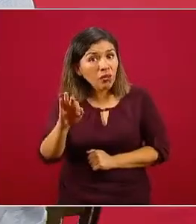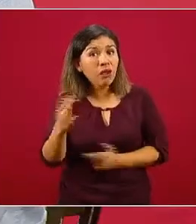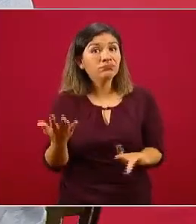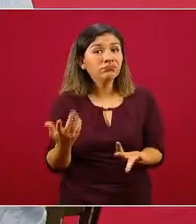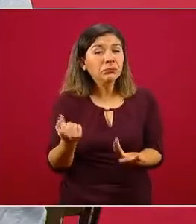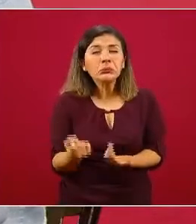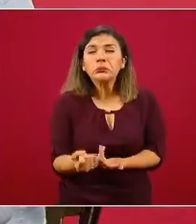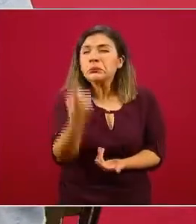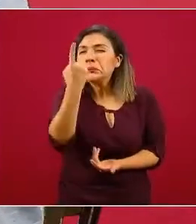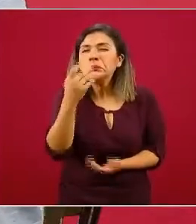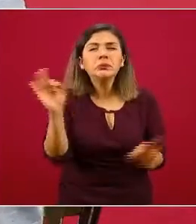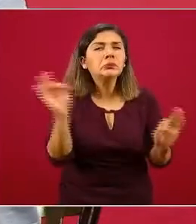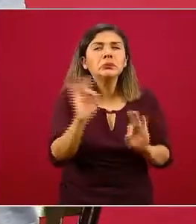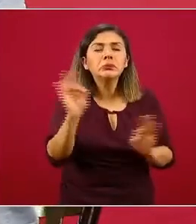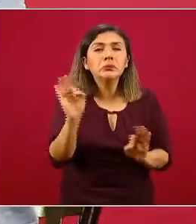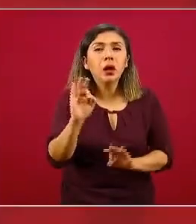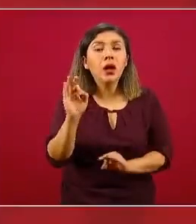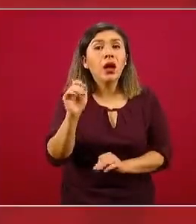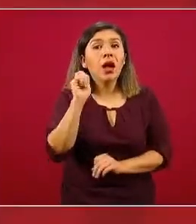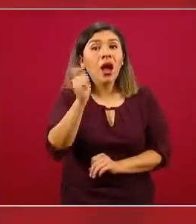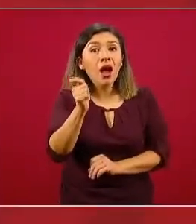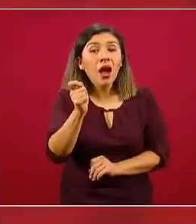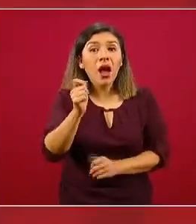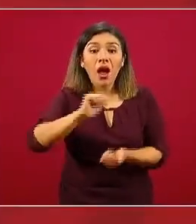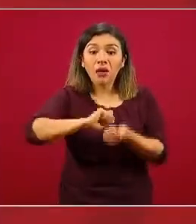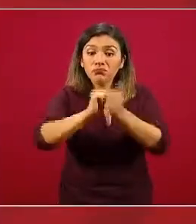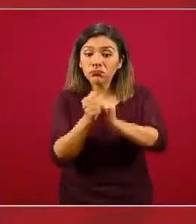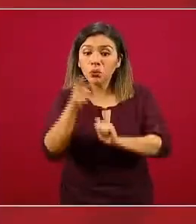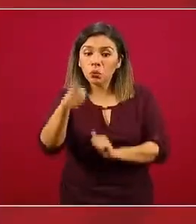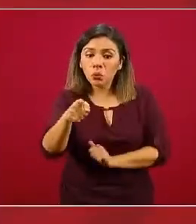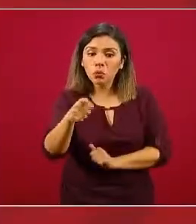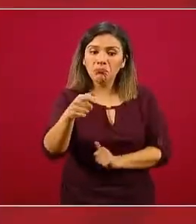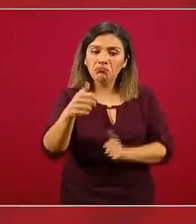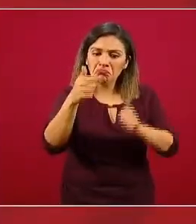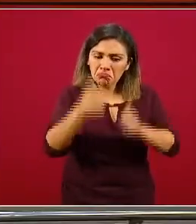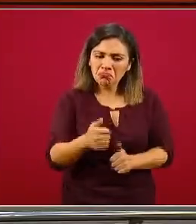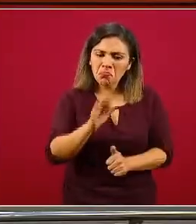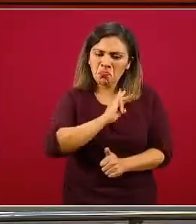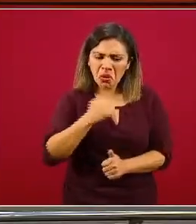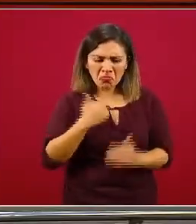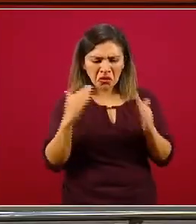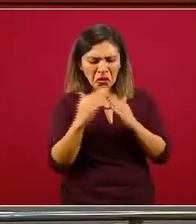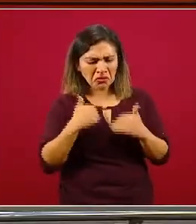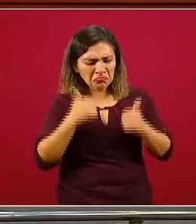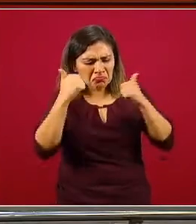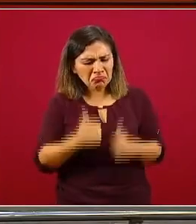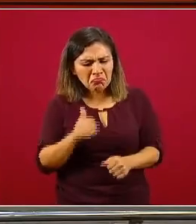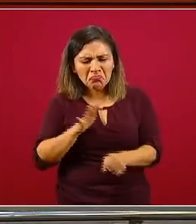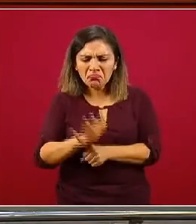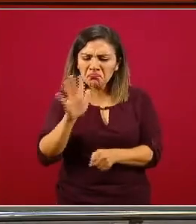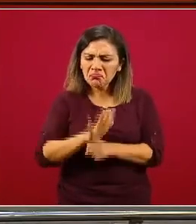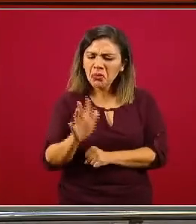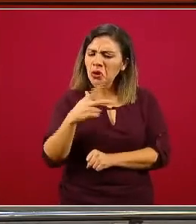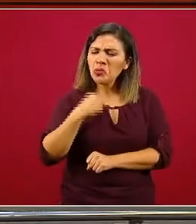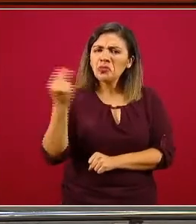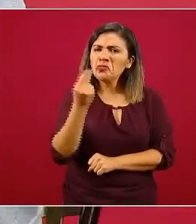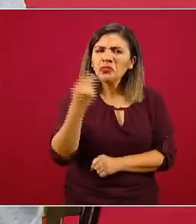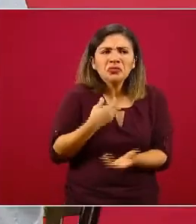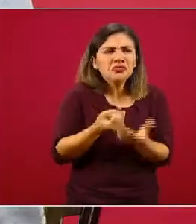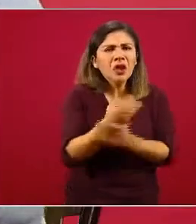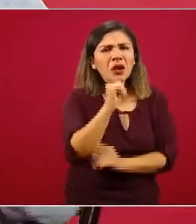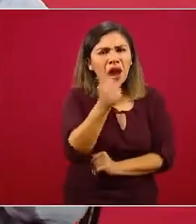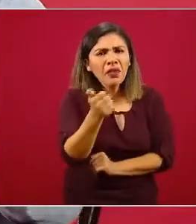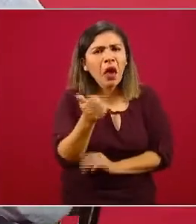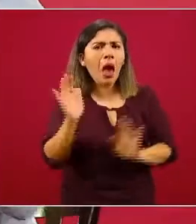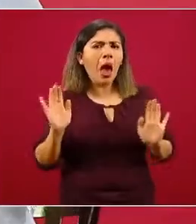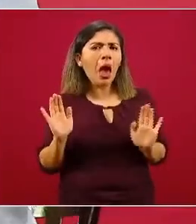excepto que las consecuencias por asumir se permitieran, cosa que no nos parece conveniente. No